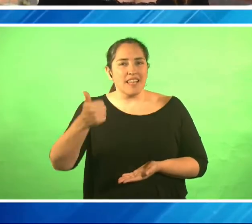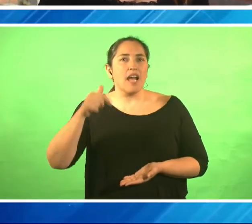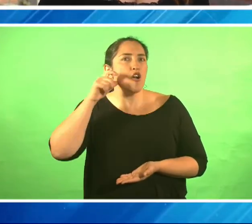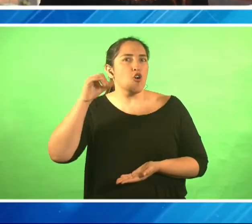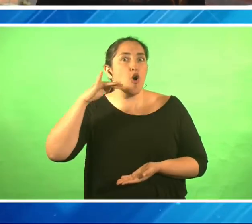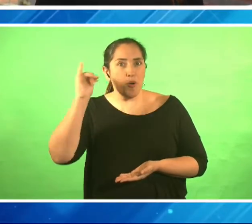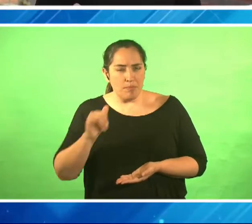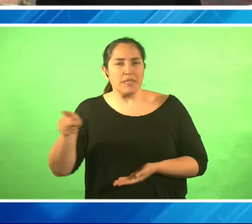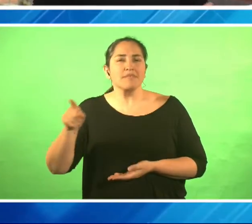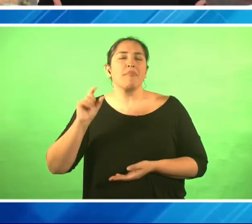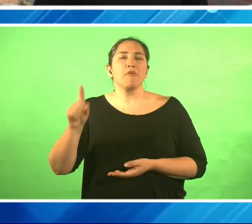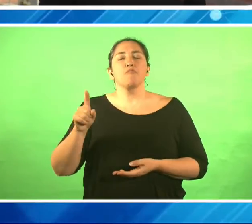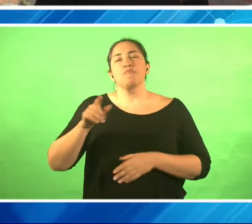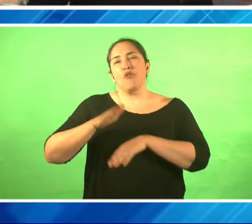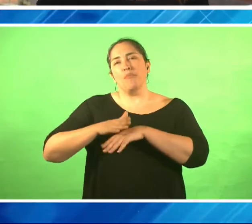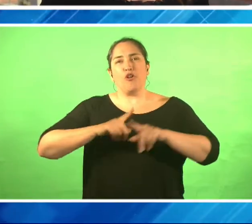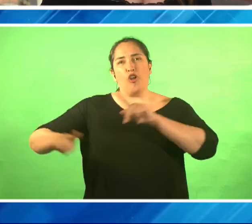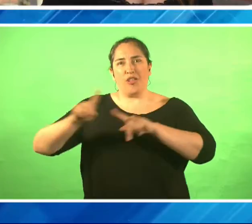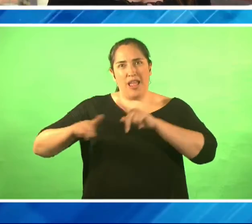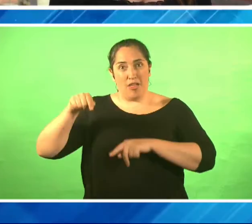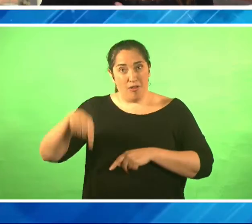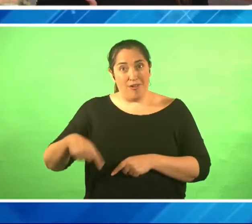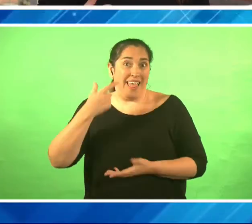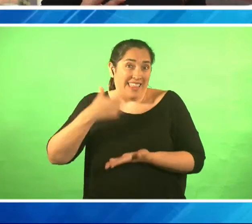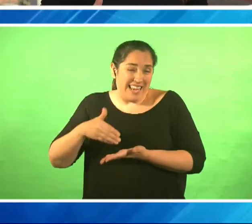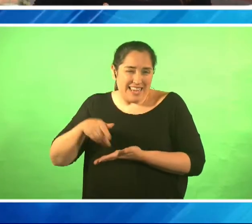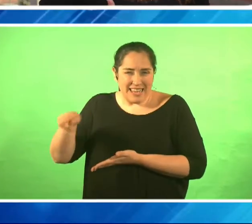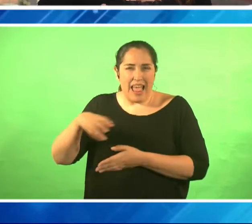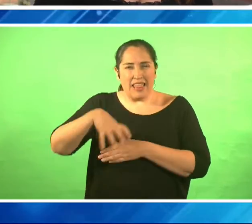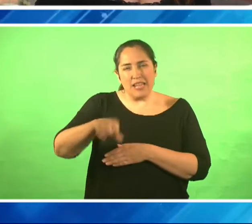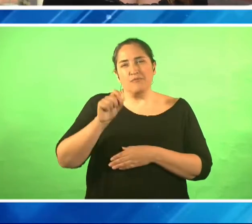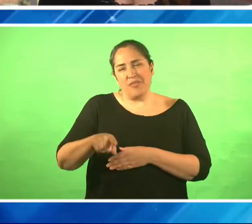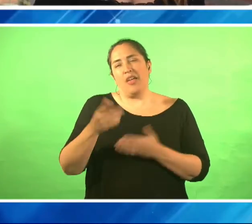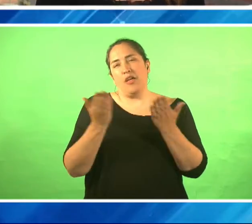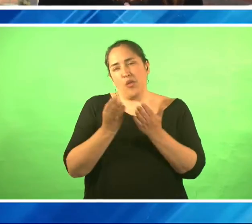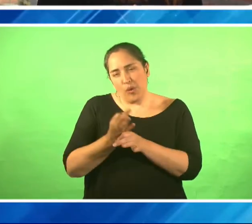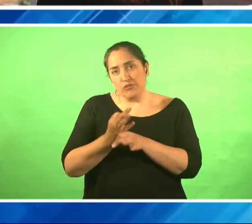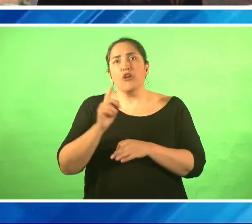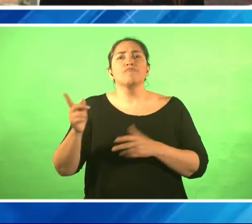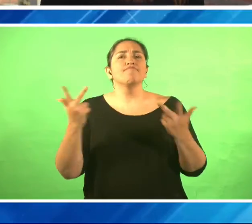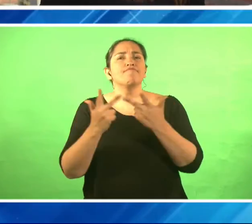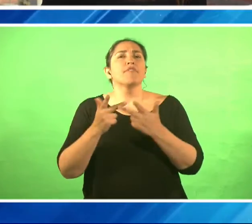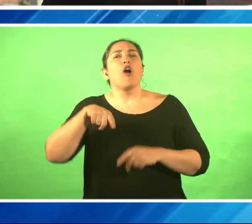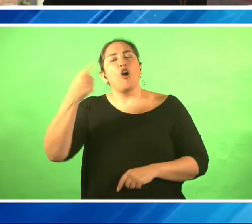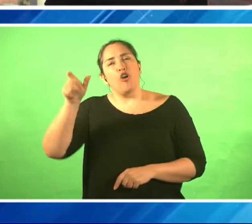políticas educativas y editoriales de nuestro instituto, dialogando con el especialista en educación, José Tanat.